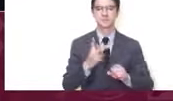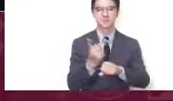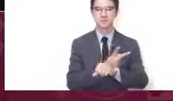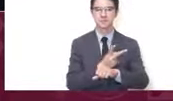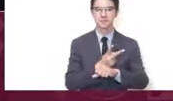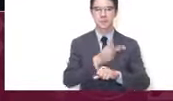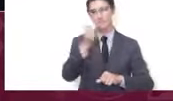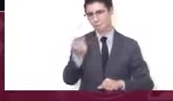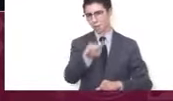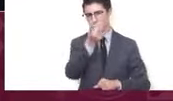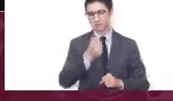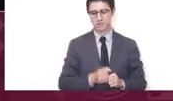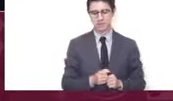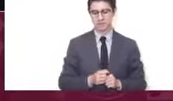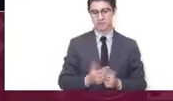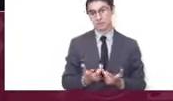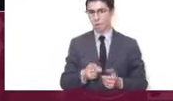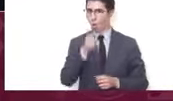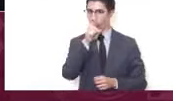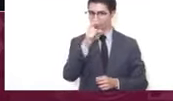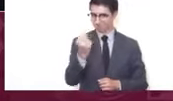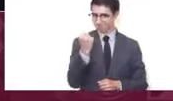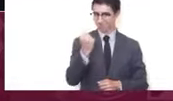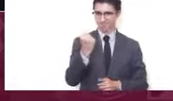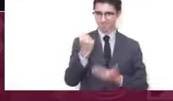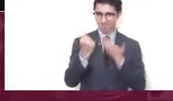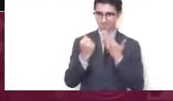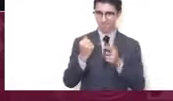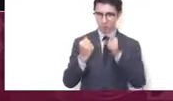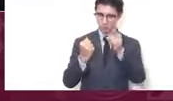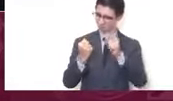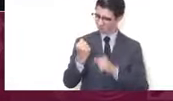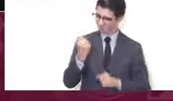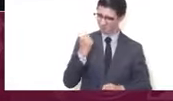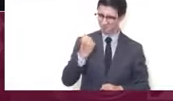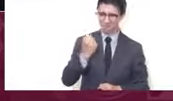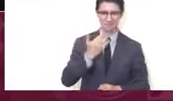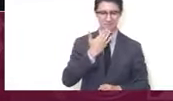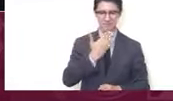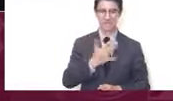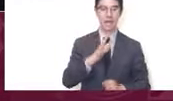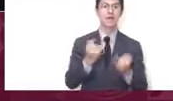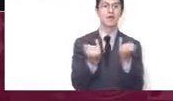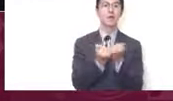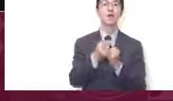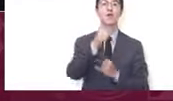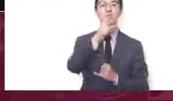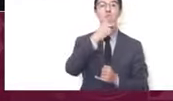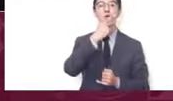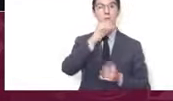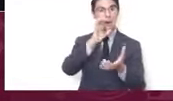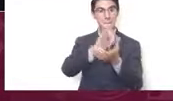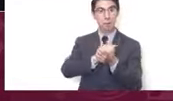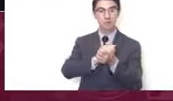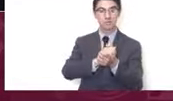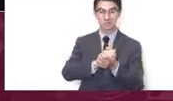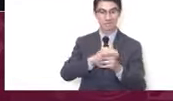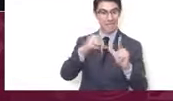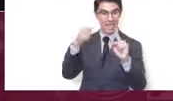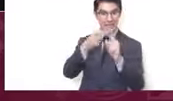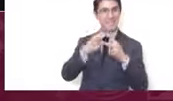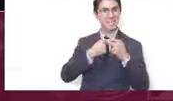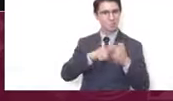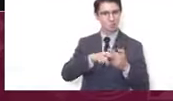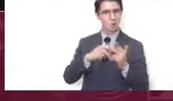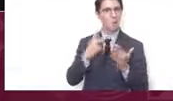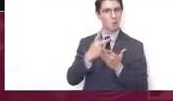y usted teniendo a la mano no a quien generó ese programa a quien lo creó puede aplicar llevarse a cabo porque creo que sería de